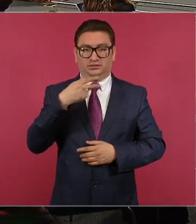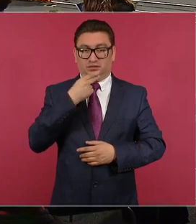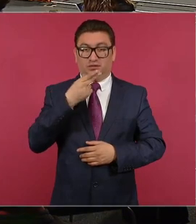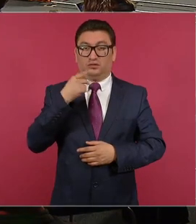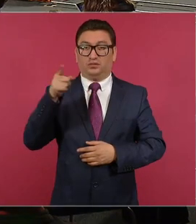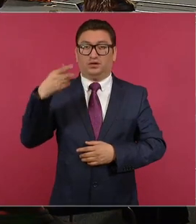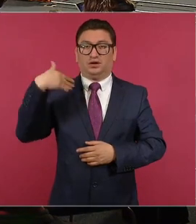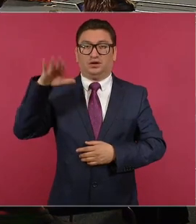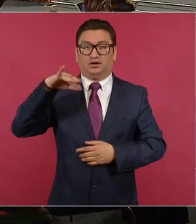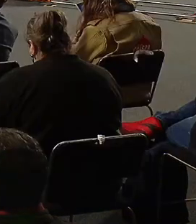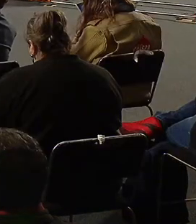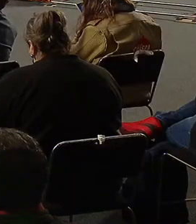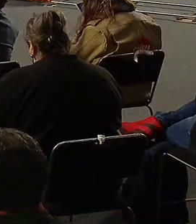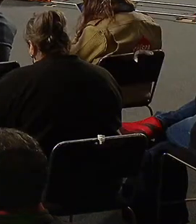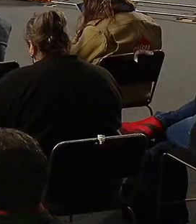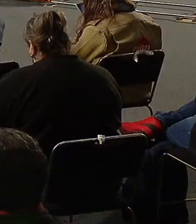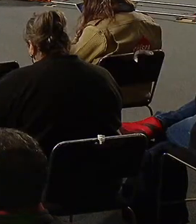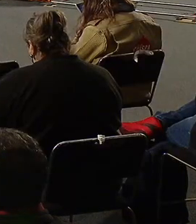era jefe de gobierno.